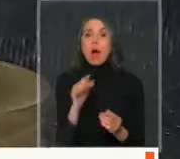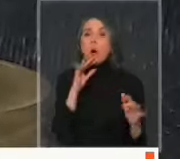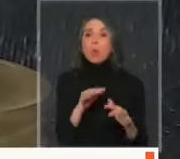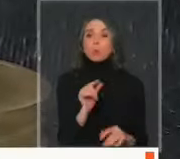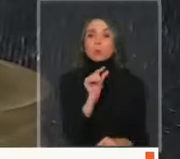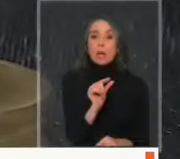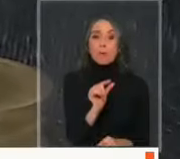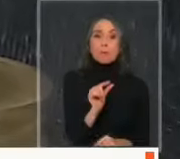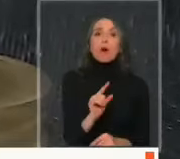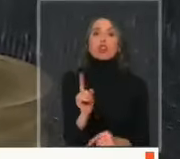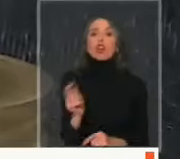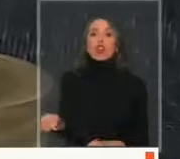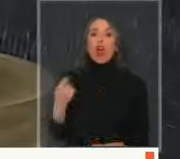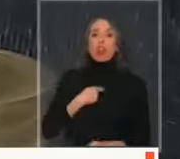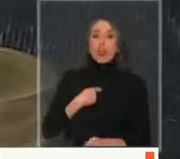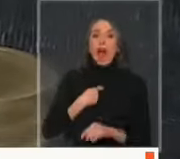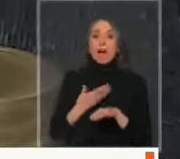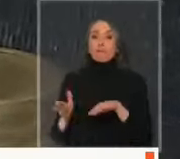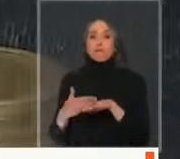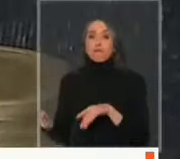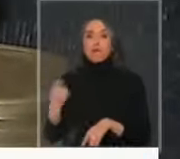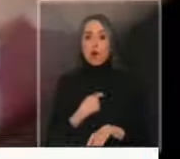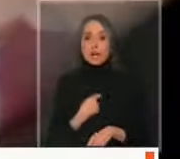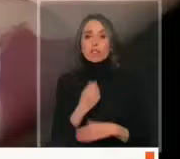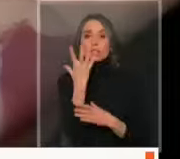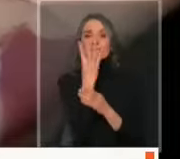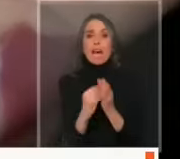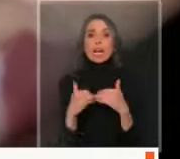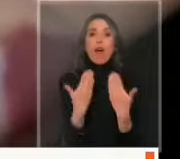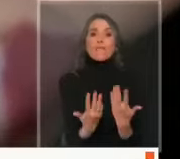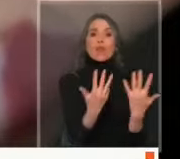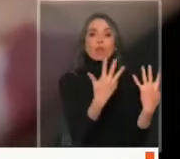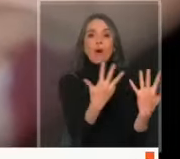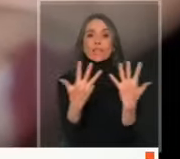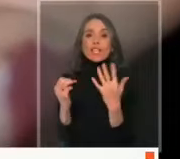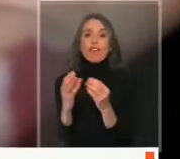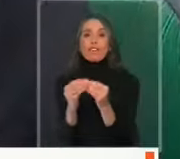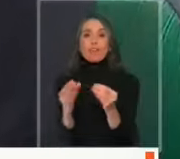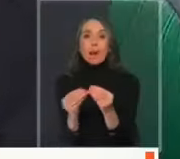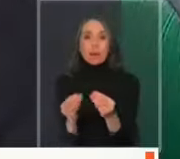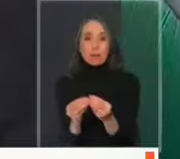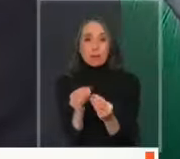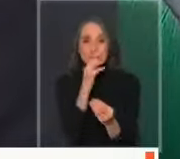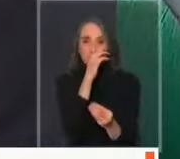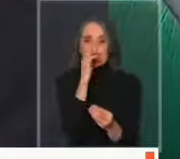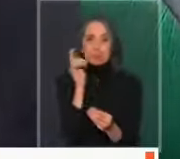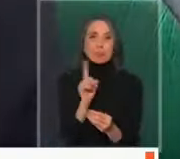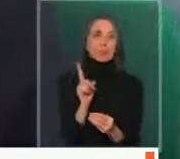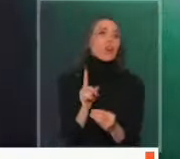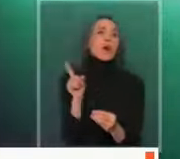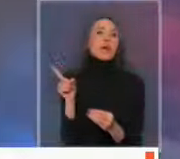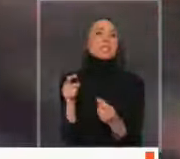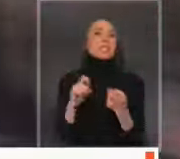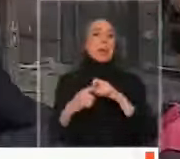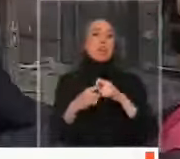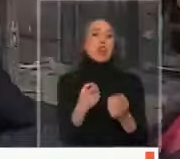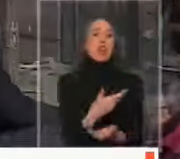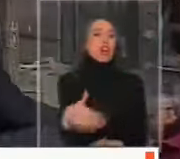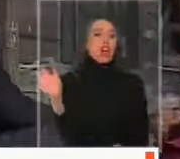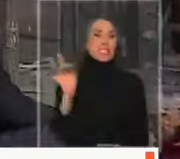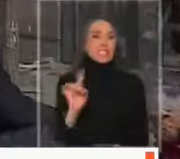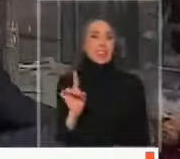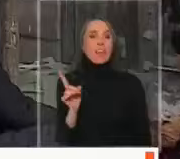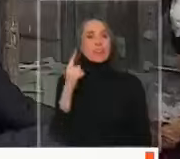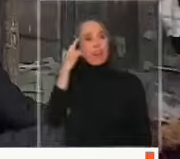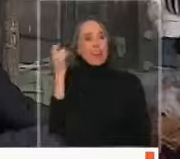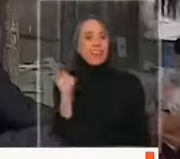que no te la dan en los vueltos, que se terminarían las ofertas de 990 pesos. No, está de más esa polémica. No creo que